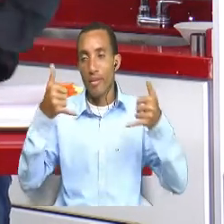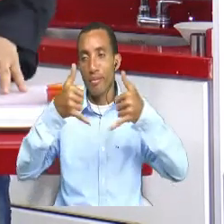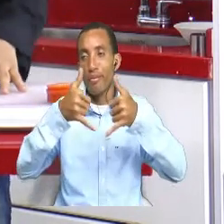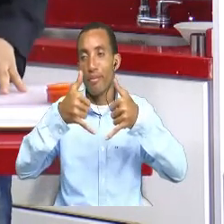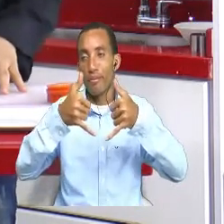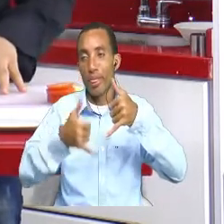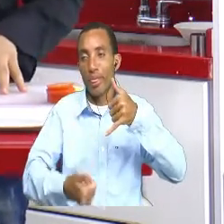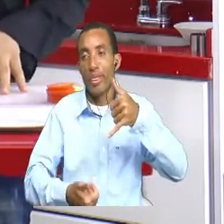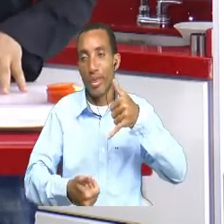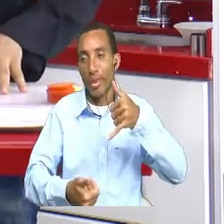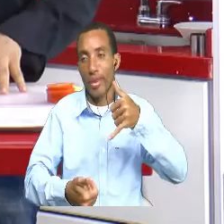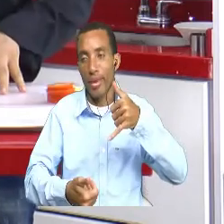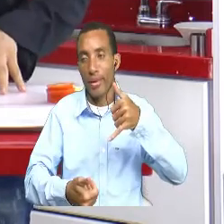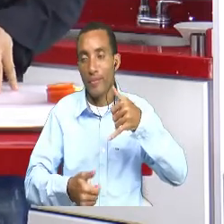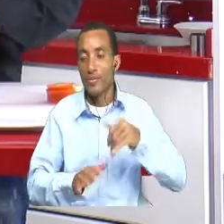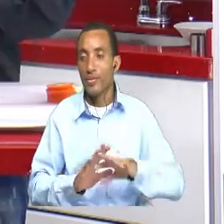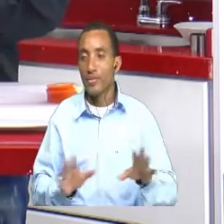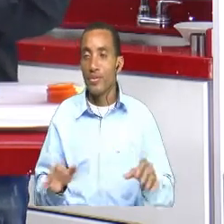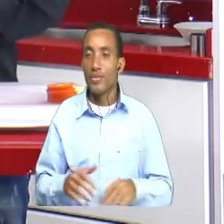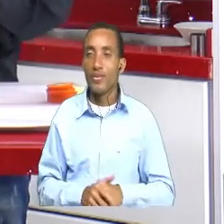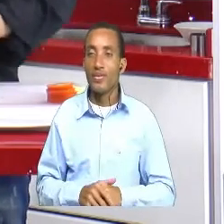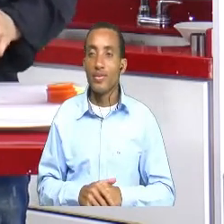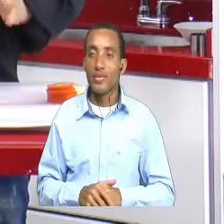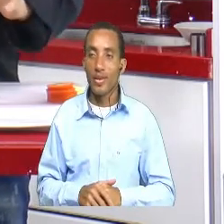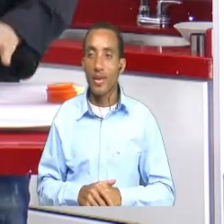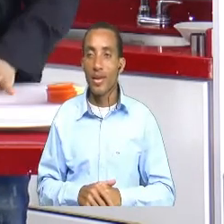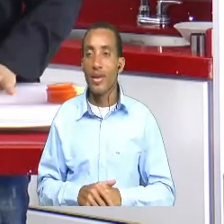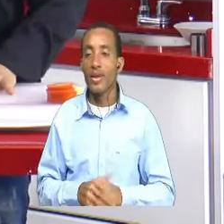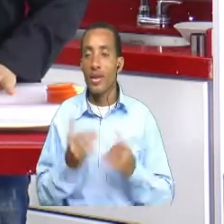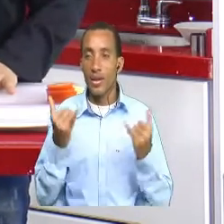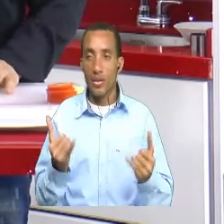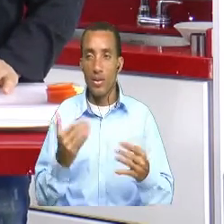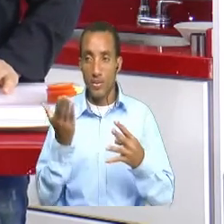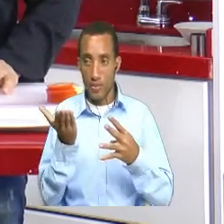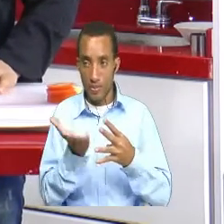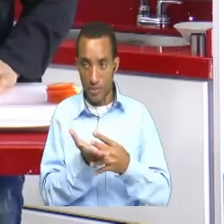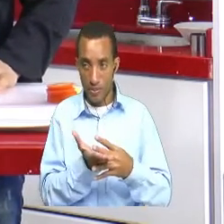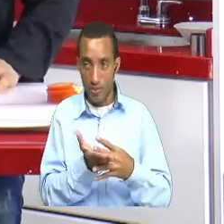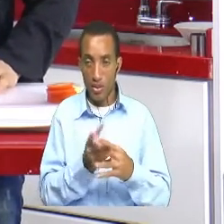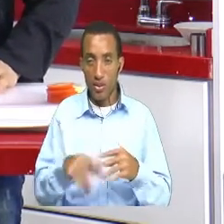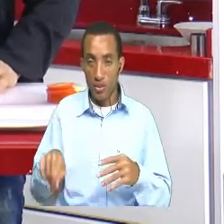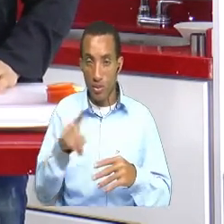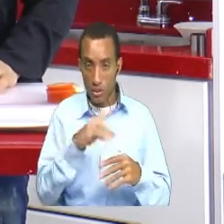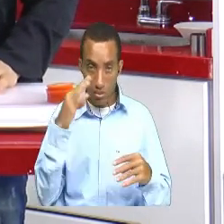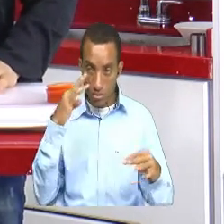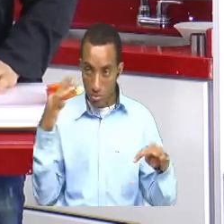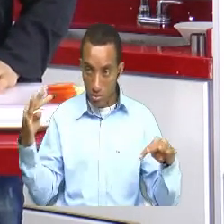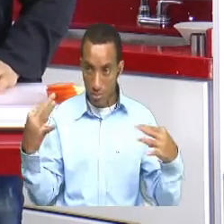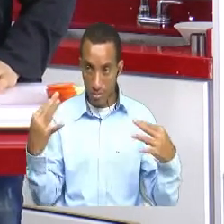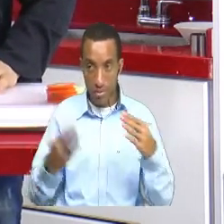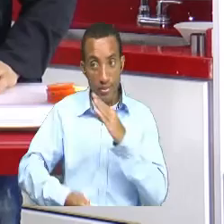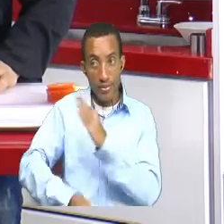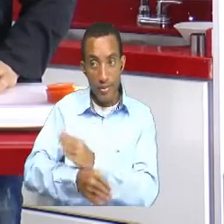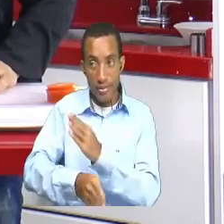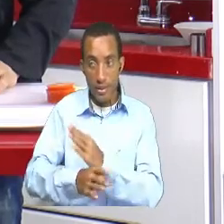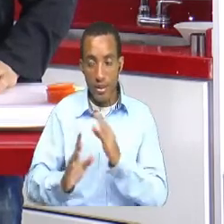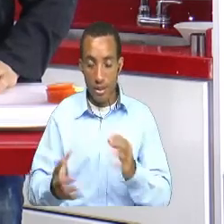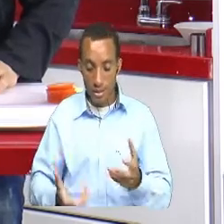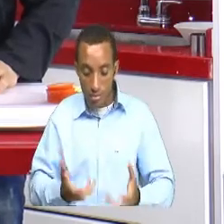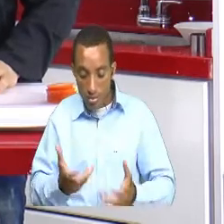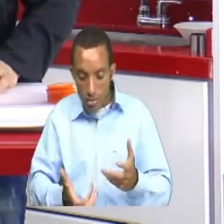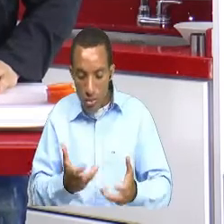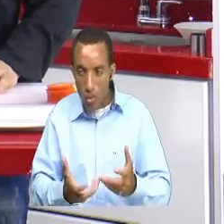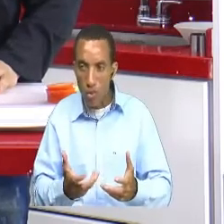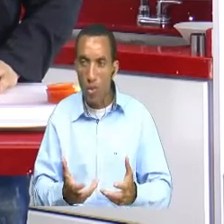que no se haya golpeado durísimo caramba pero vamos a un corte comercial en este no se despeguen porque esta receta del día de hoy como